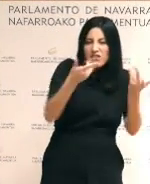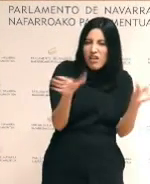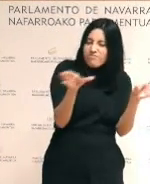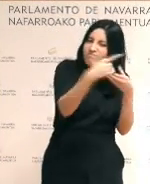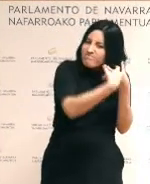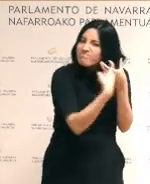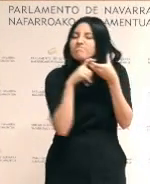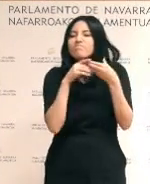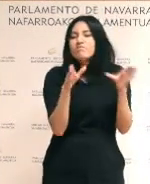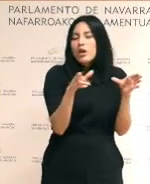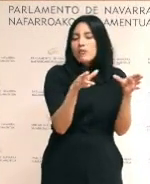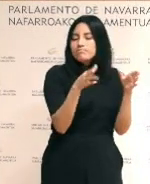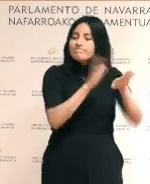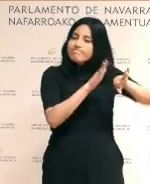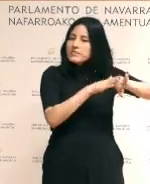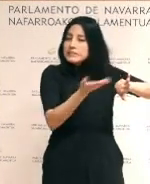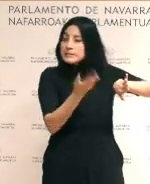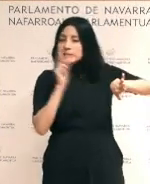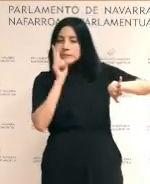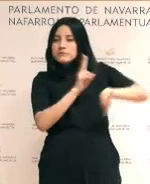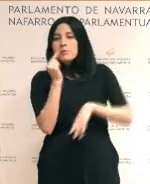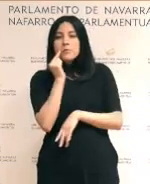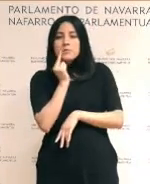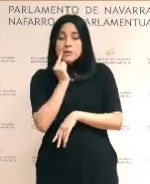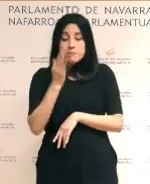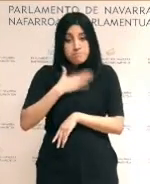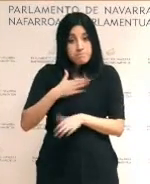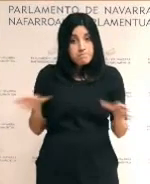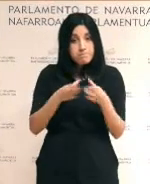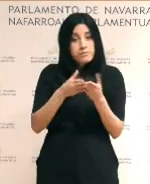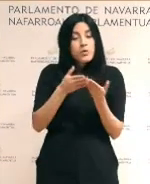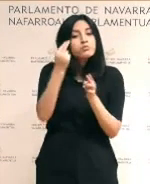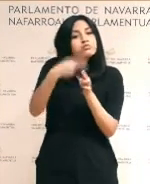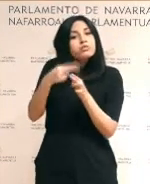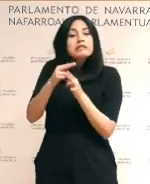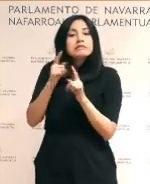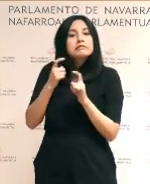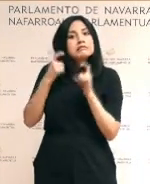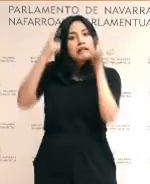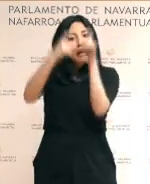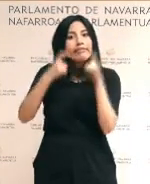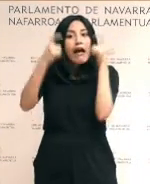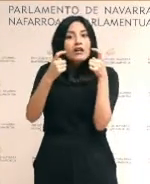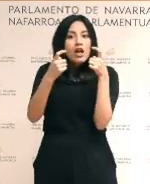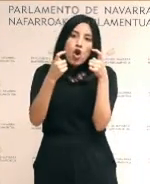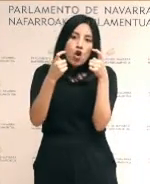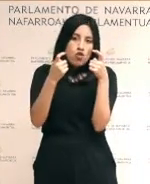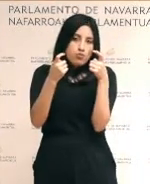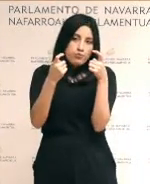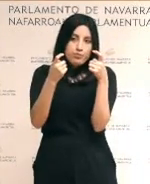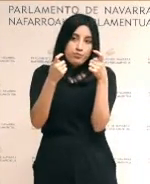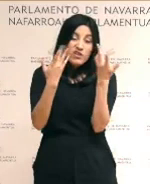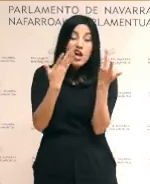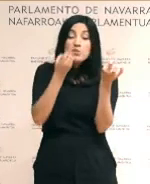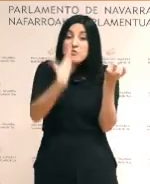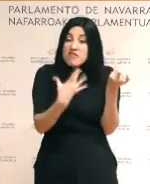dan mucho, pero mucho miedo. Desde nuestro grupo parlamentario intentaremos evitar cualquier regulación que vaya dirigida a cercenar el derecho a la libertad